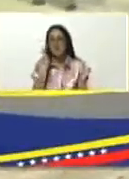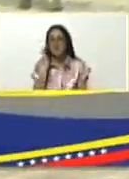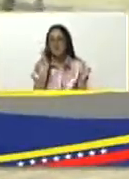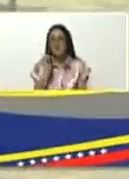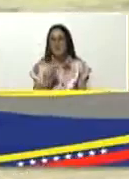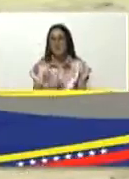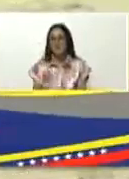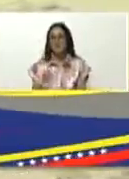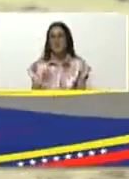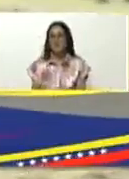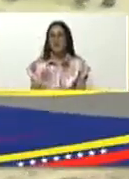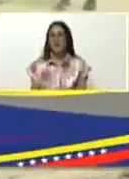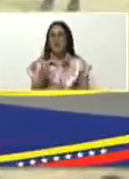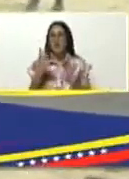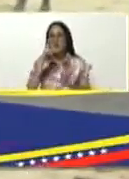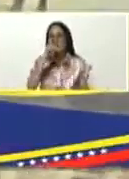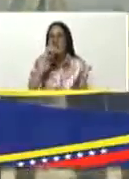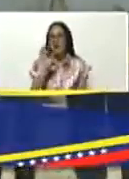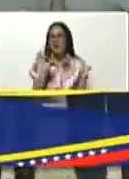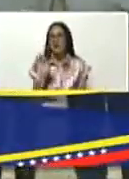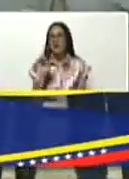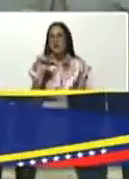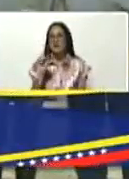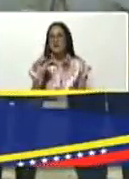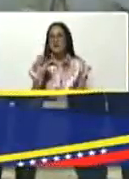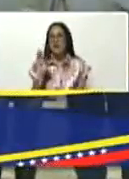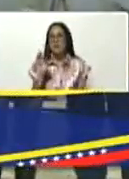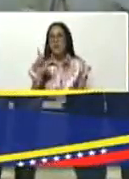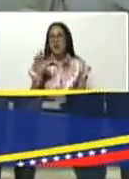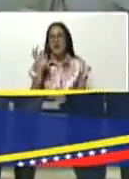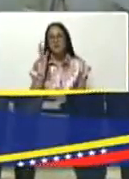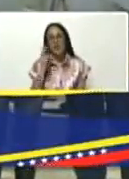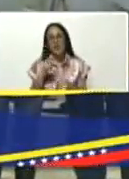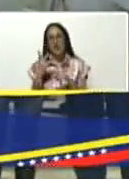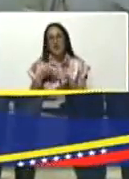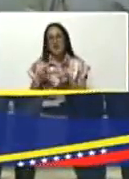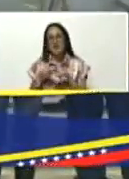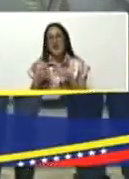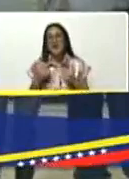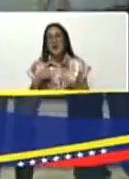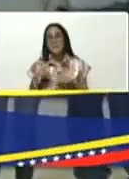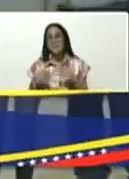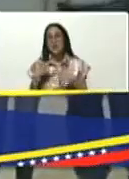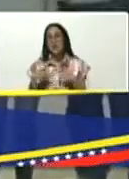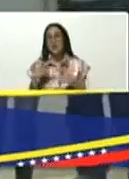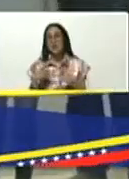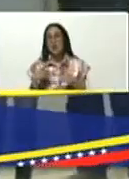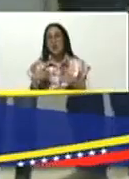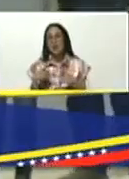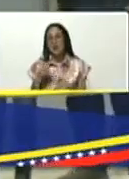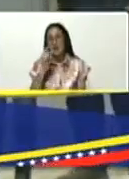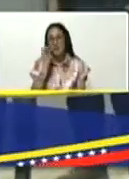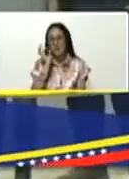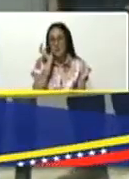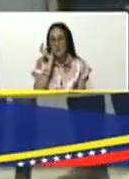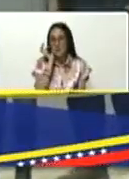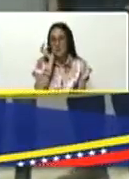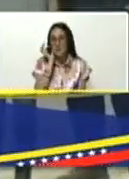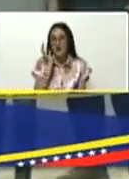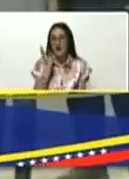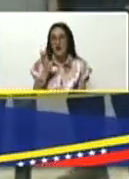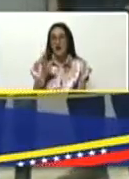Parisa Cheghini de 9 años e Isabela Rodríguez, hijas de productores y productoras